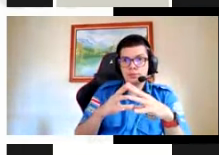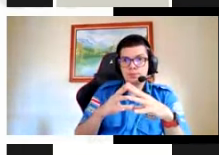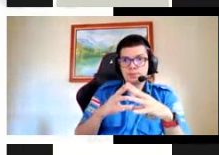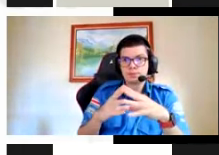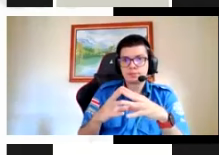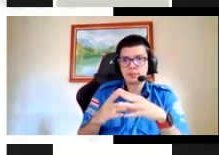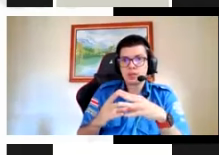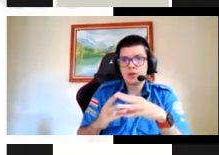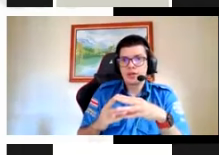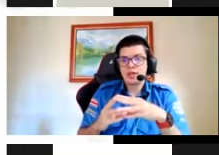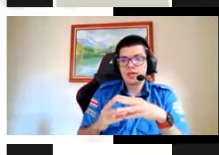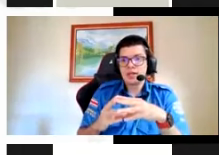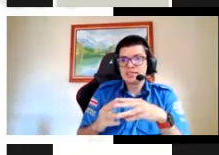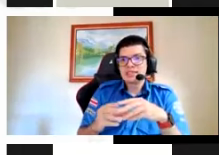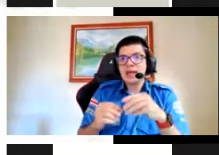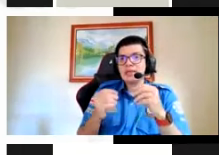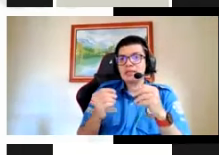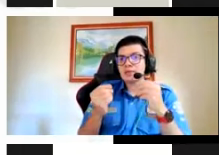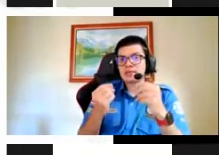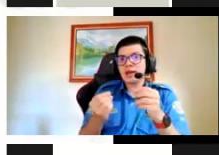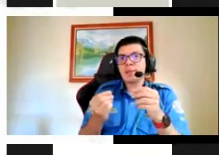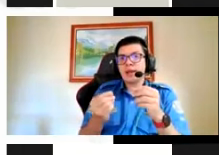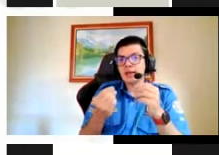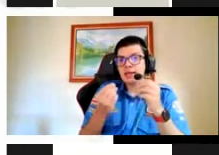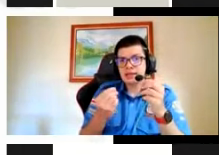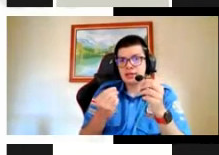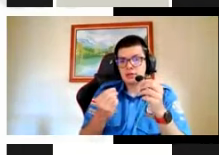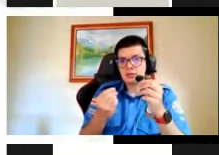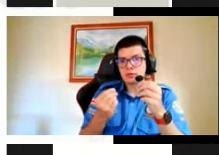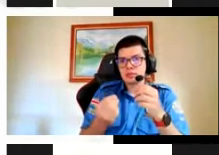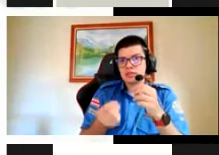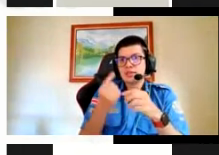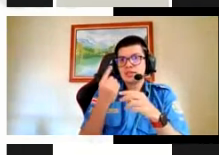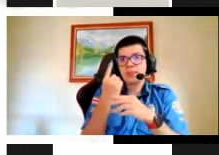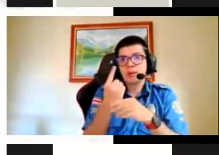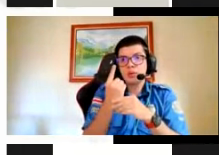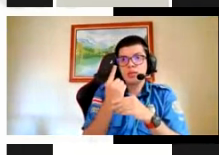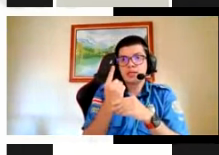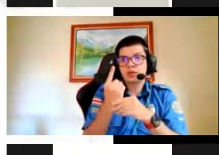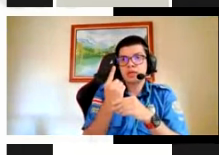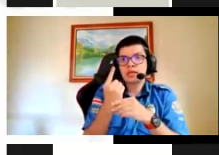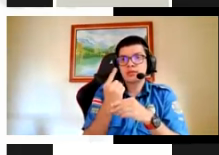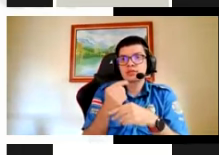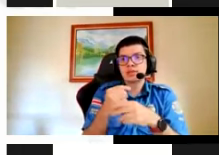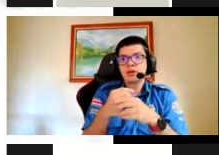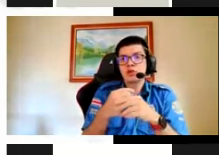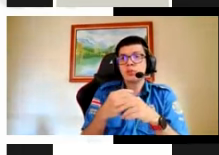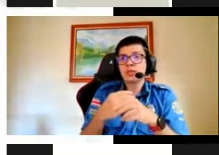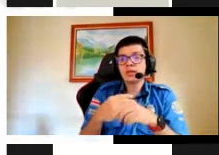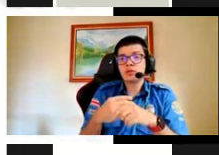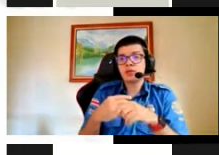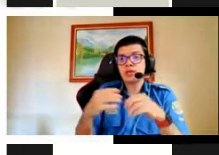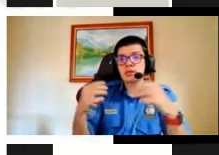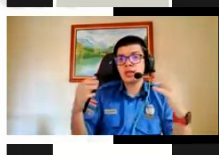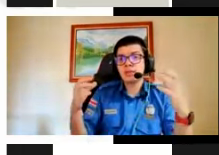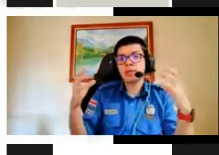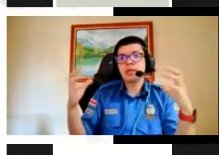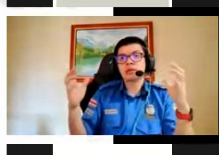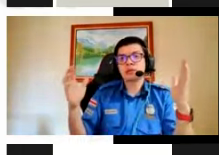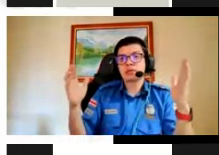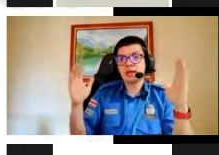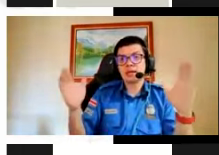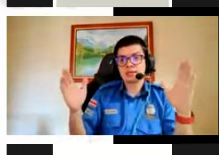combustión. ¿Ok? Si a mí se me escapa líquido, si se me escapa 1 litro de líquido, se me va a convertir en